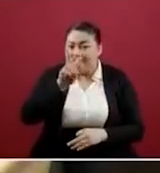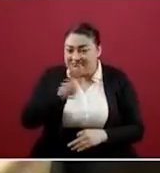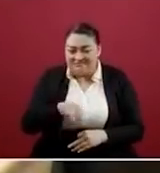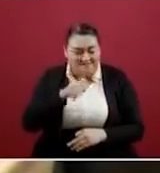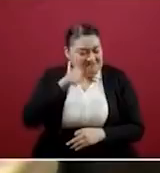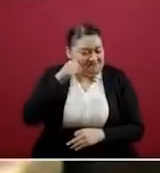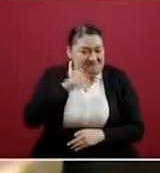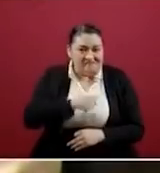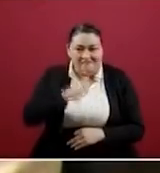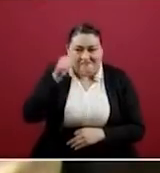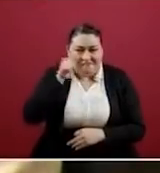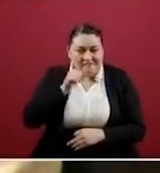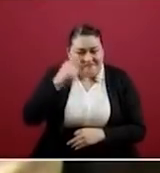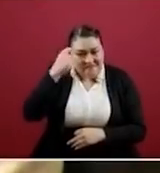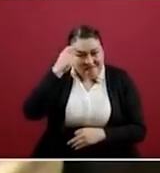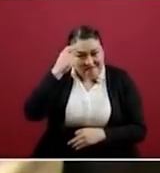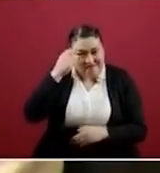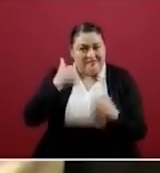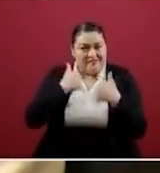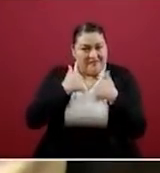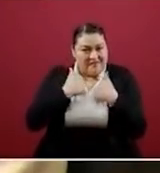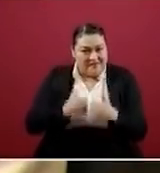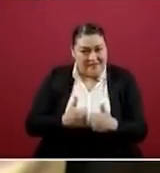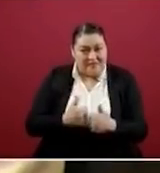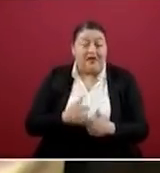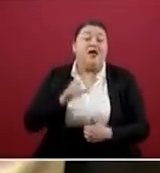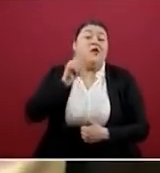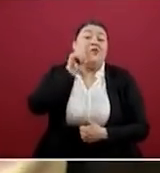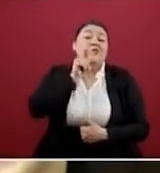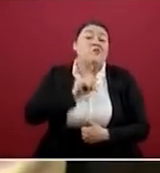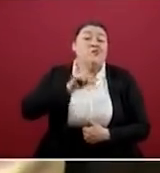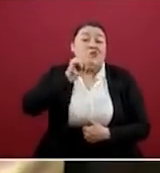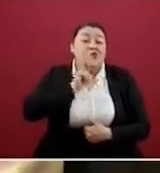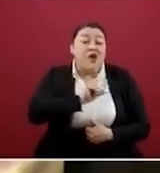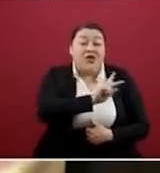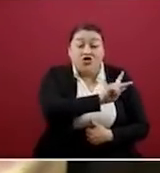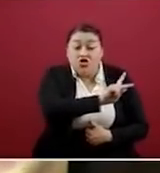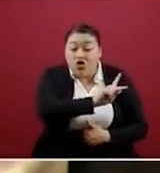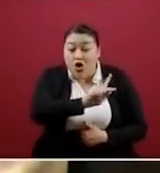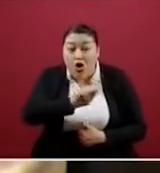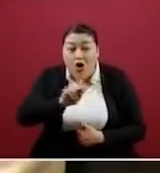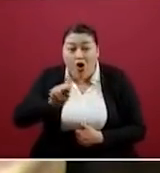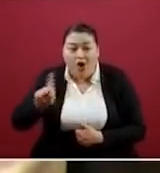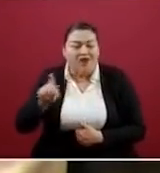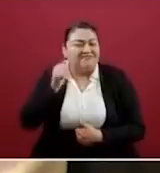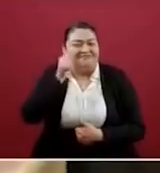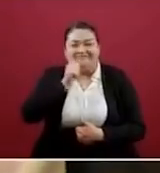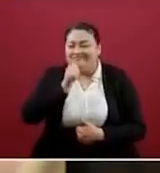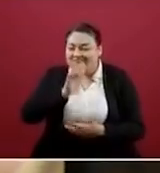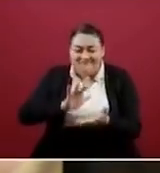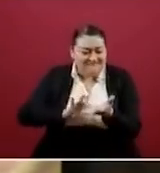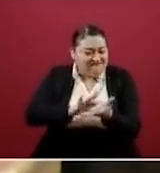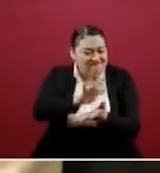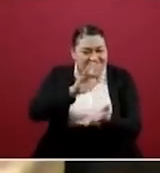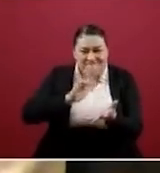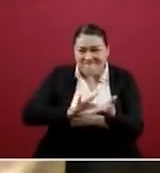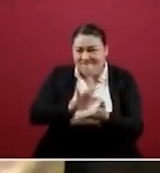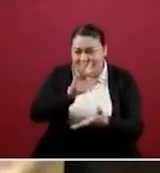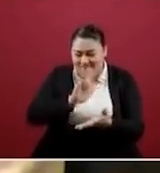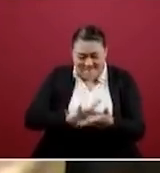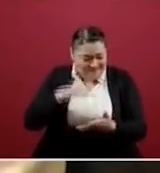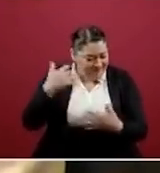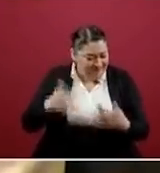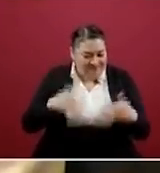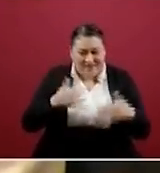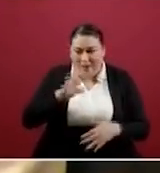permanentemente reconocer que todas ustedes han hecho contribuciones